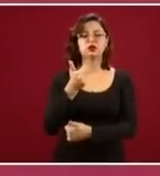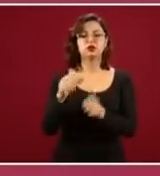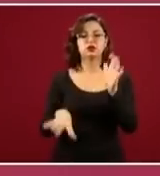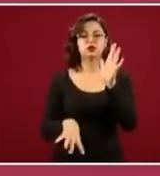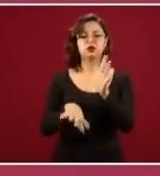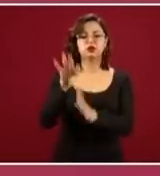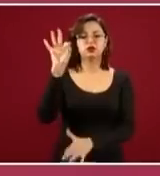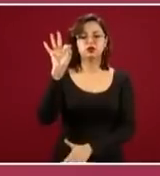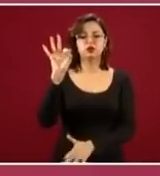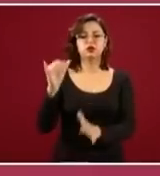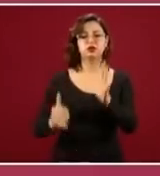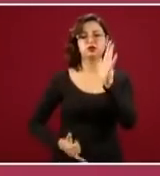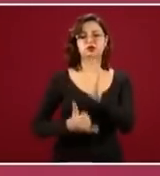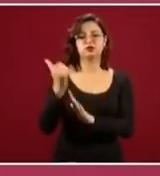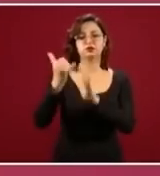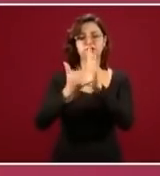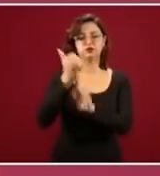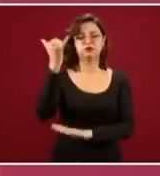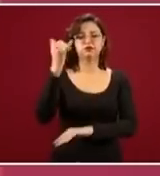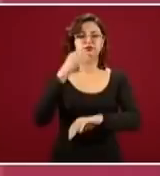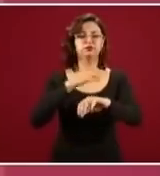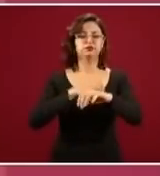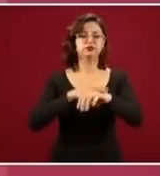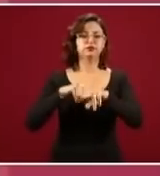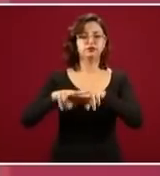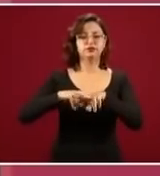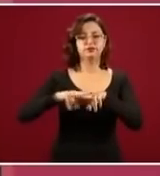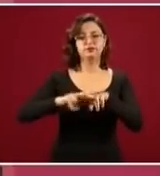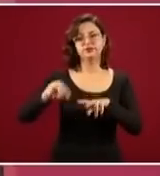para la construcción del Tren Maya.